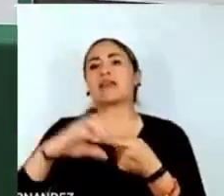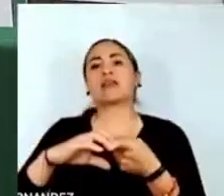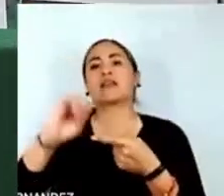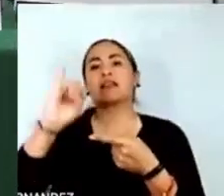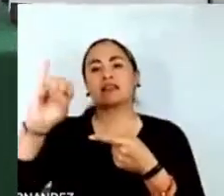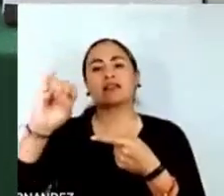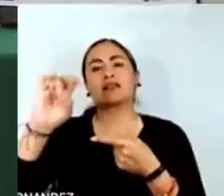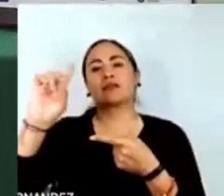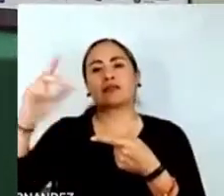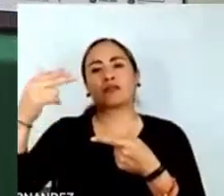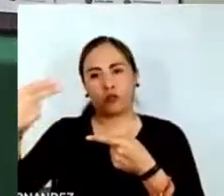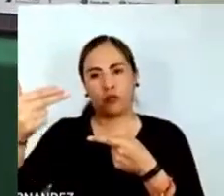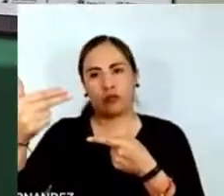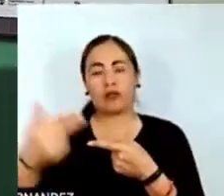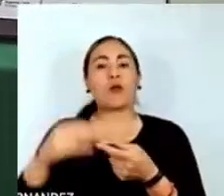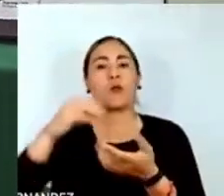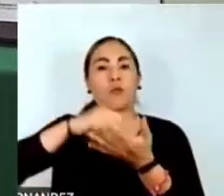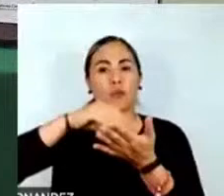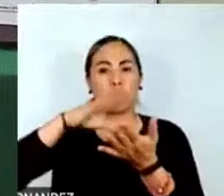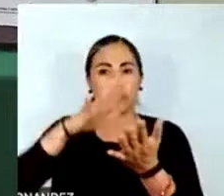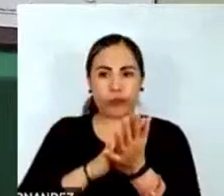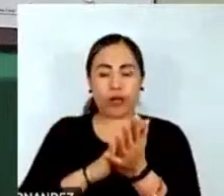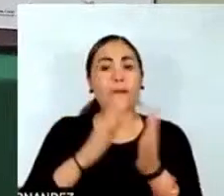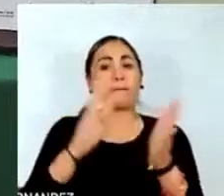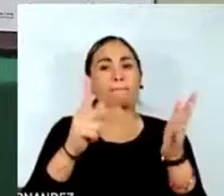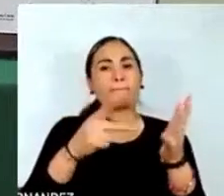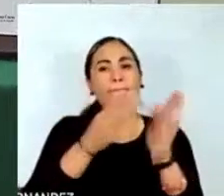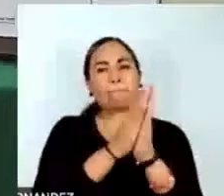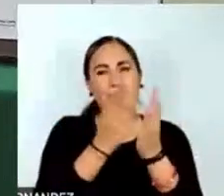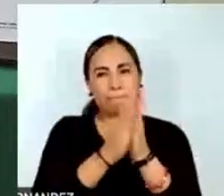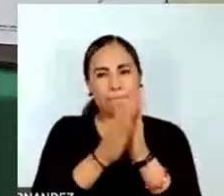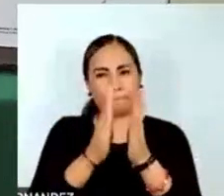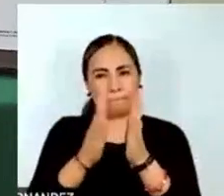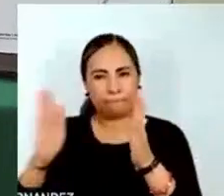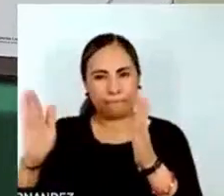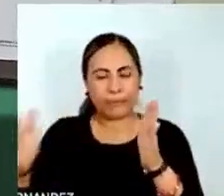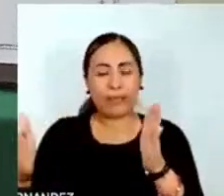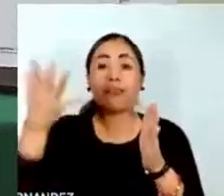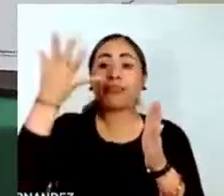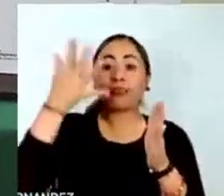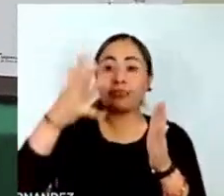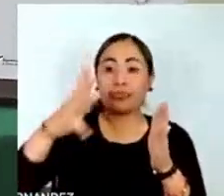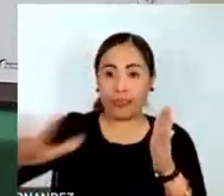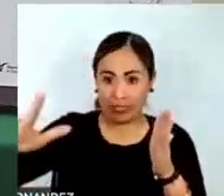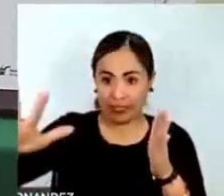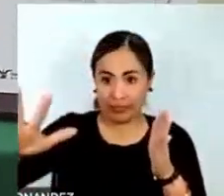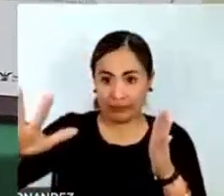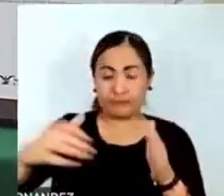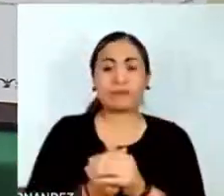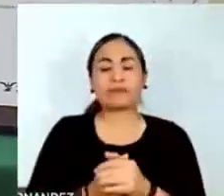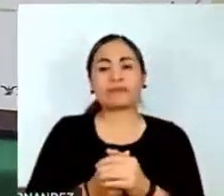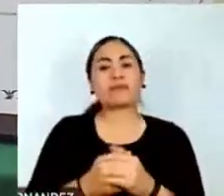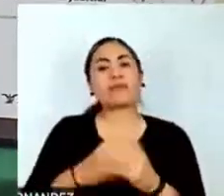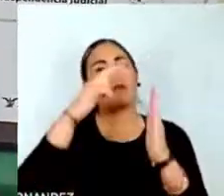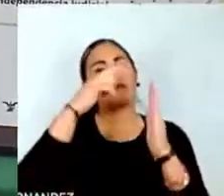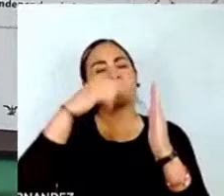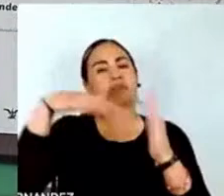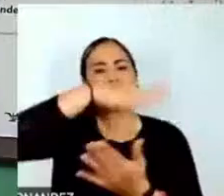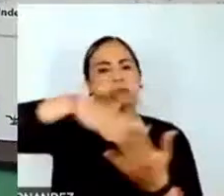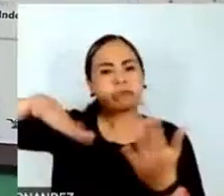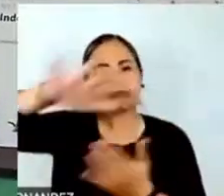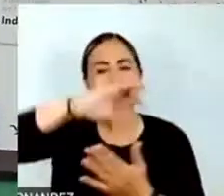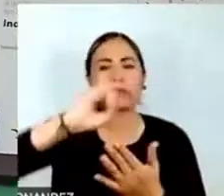10 cuadernos de jurisprudencia de los criterios o estándares interamericanos durante este año, con las